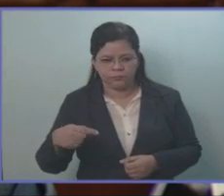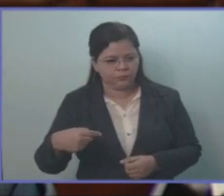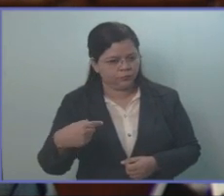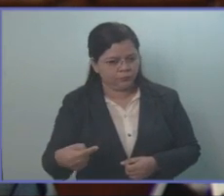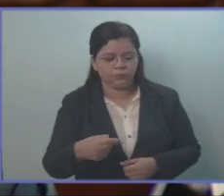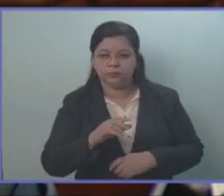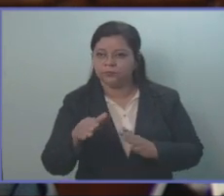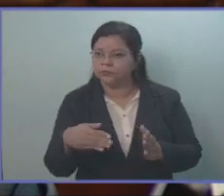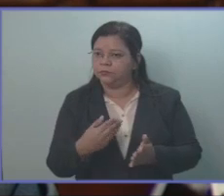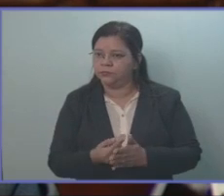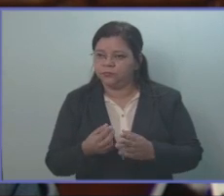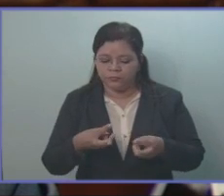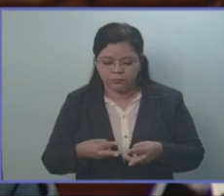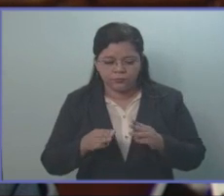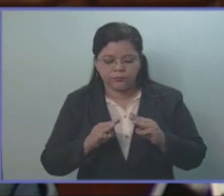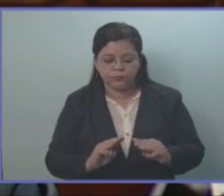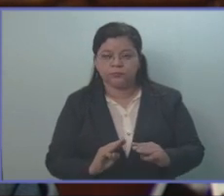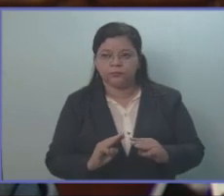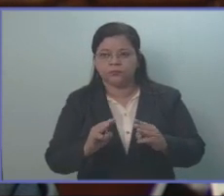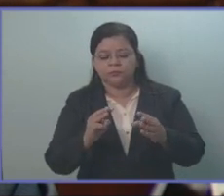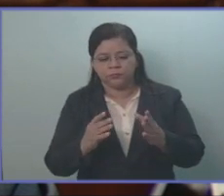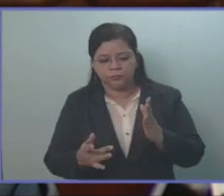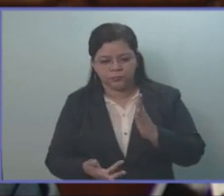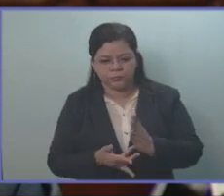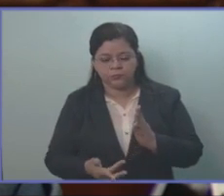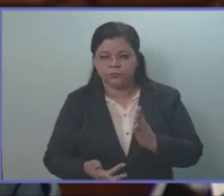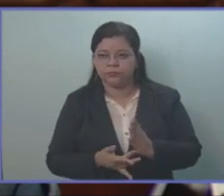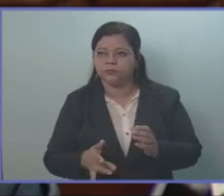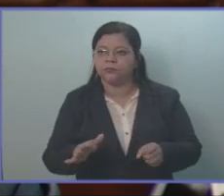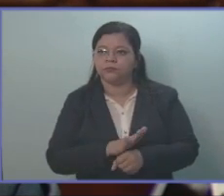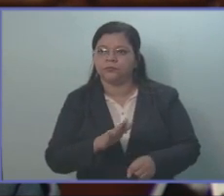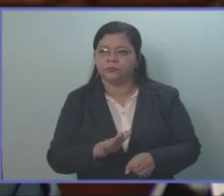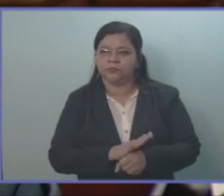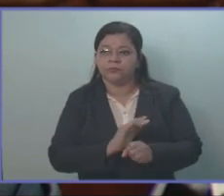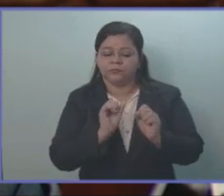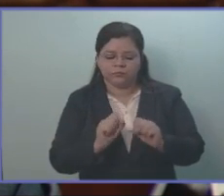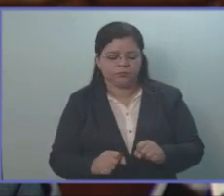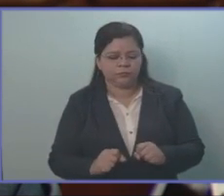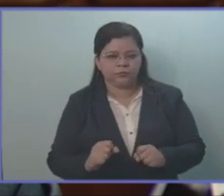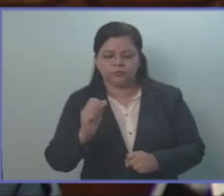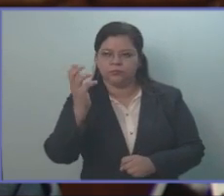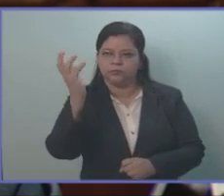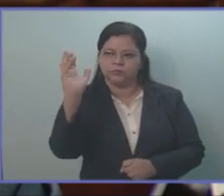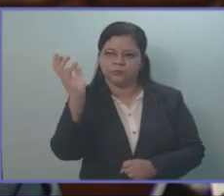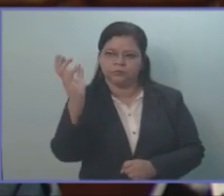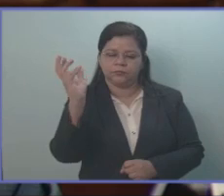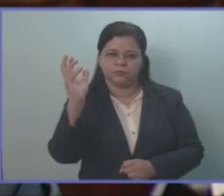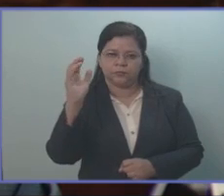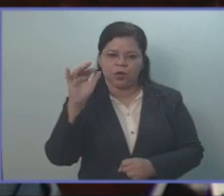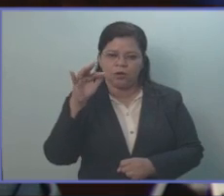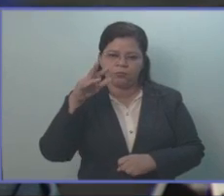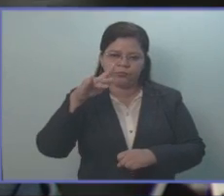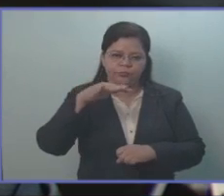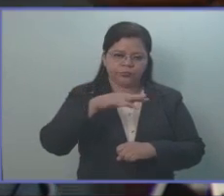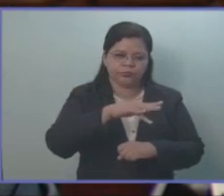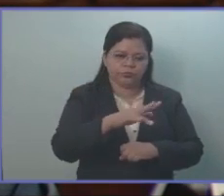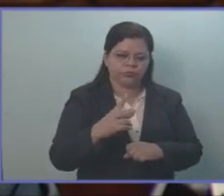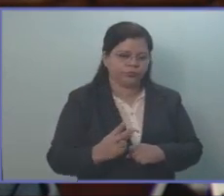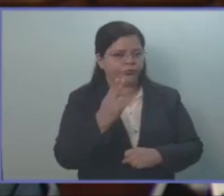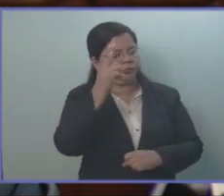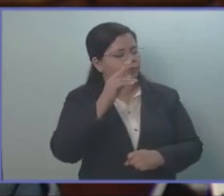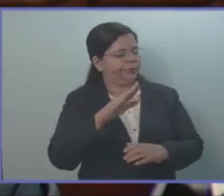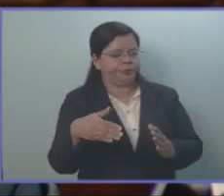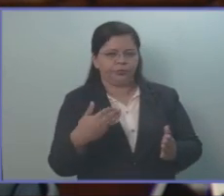permanente los mecanismos o medidas tecnológicas necesarias para la detención de señales activas y la presencia de